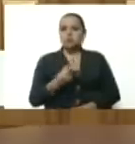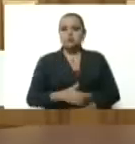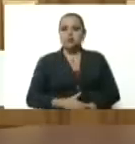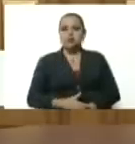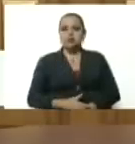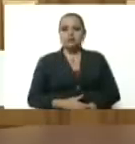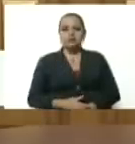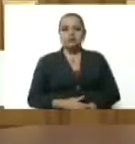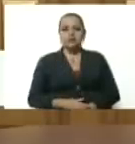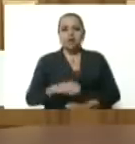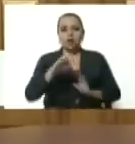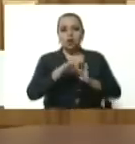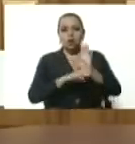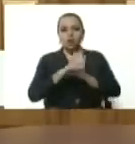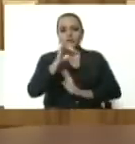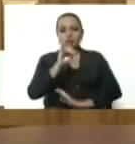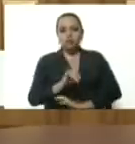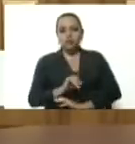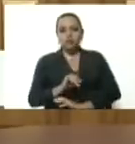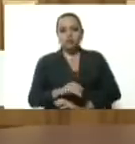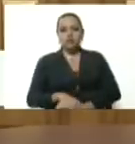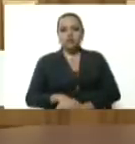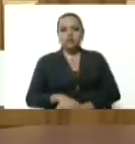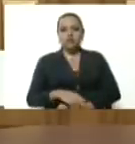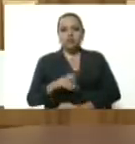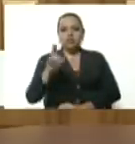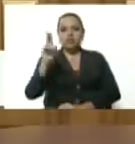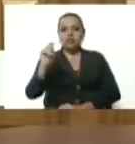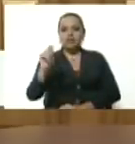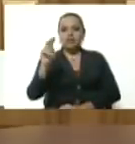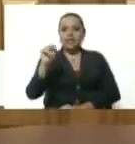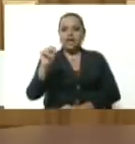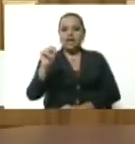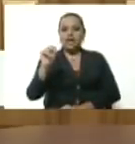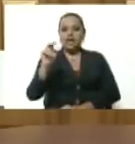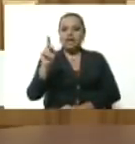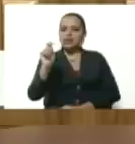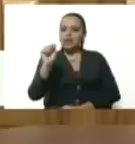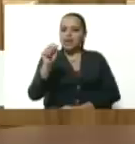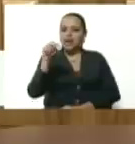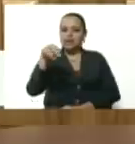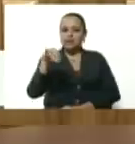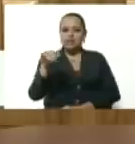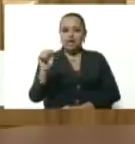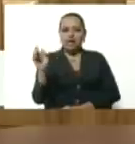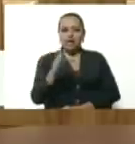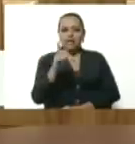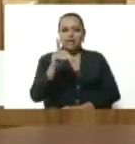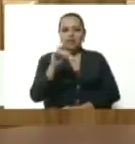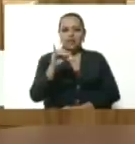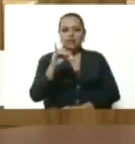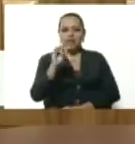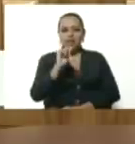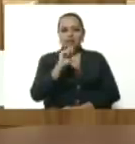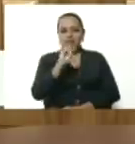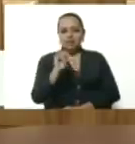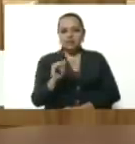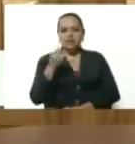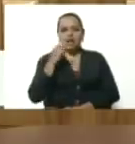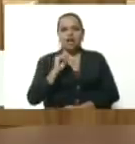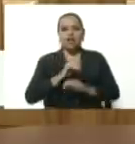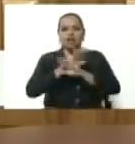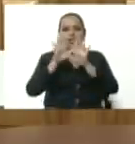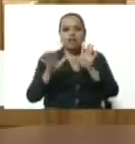constituyente Tania Valentina Díaz, muy clara, muy esclarecedora. Comenzó